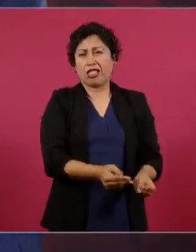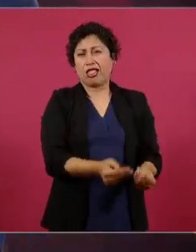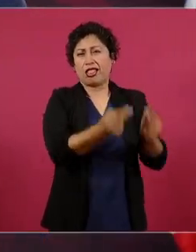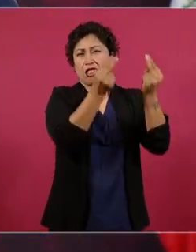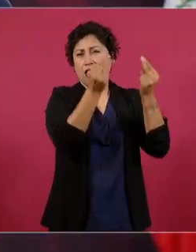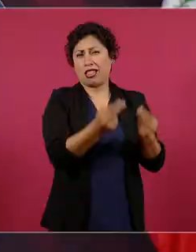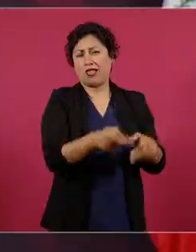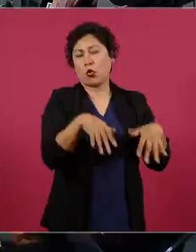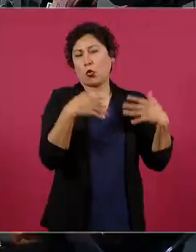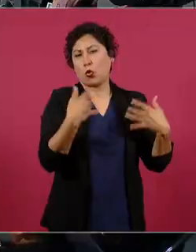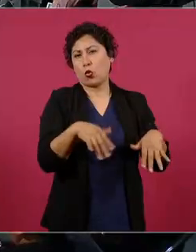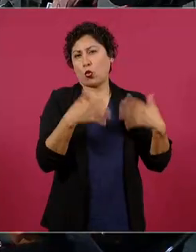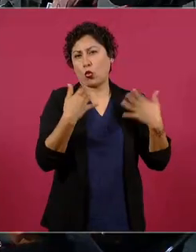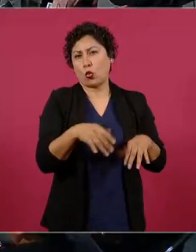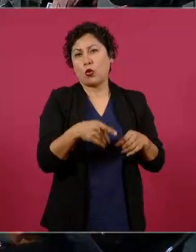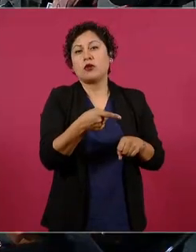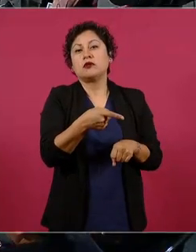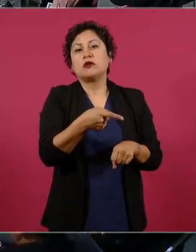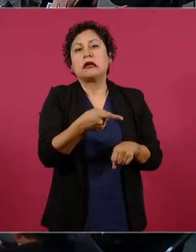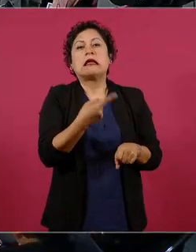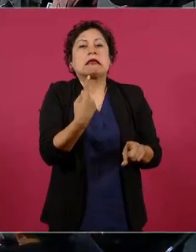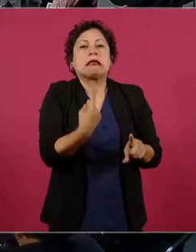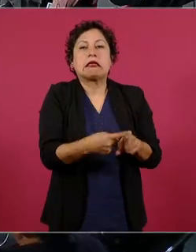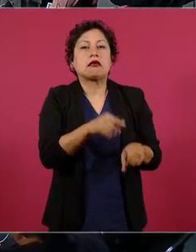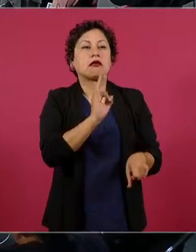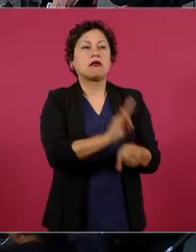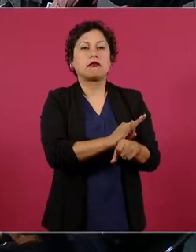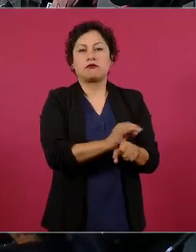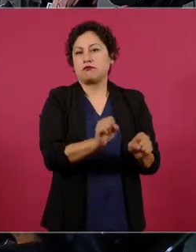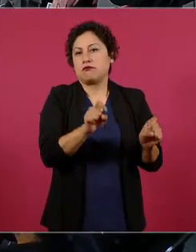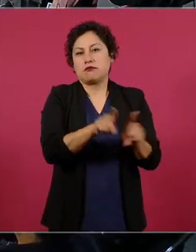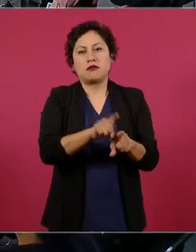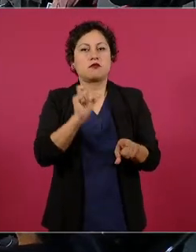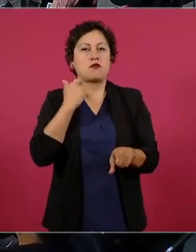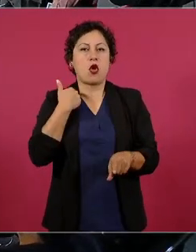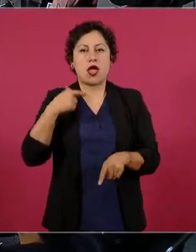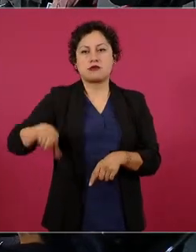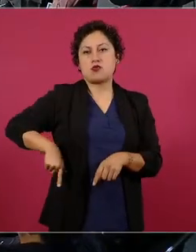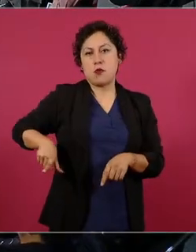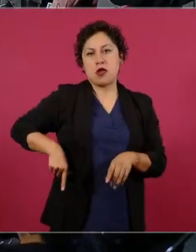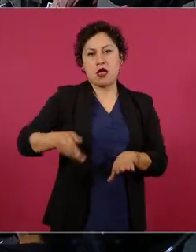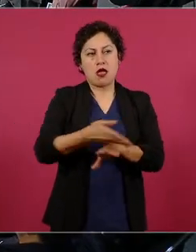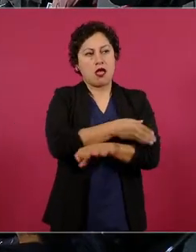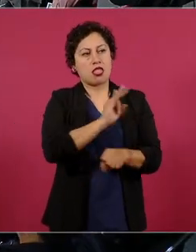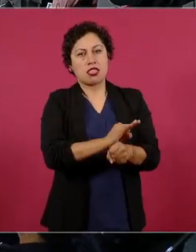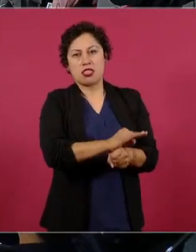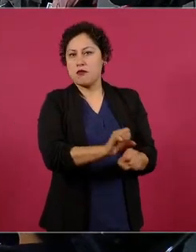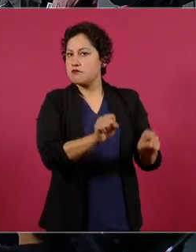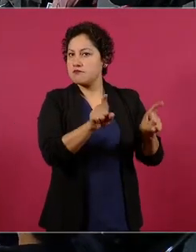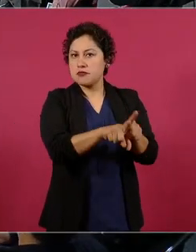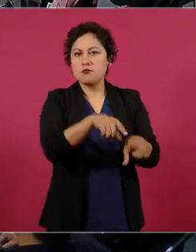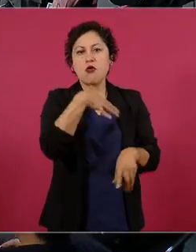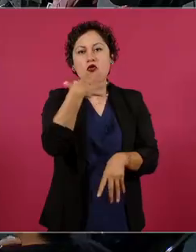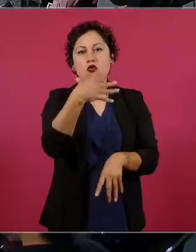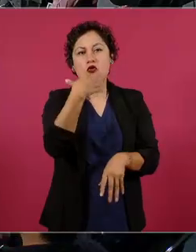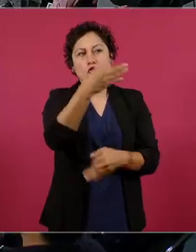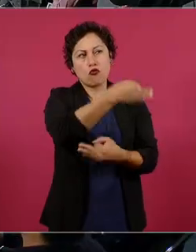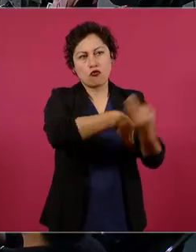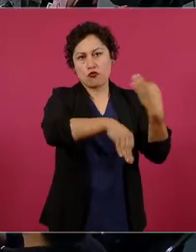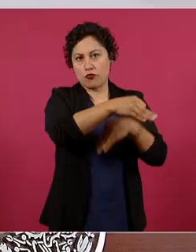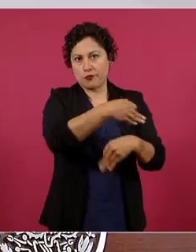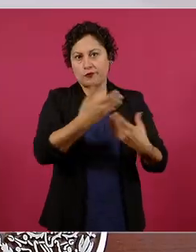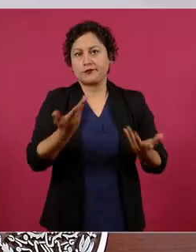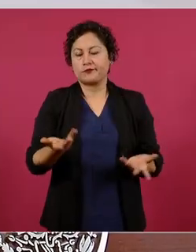claro, tolerado por el mismo gobierno, parte de la misma corrupción, nos quisieron hacer